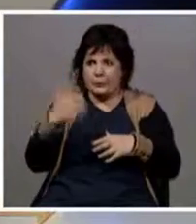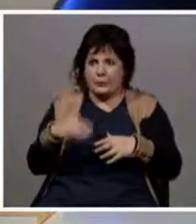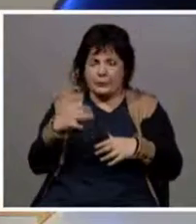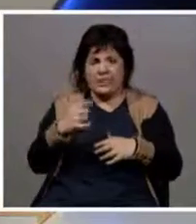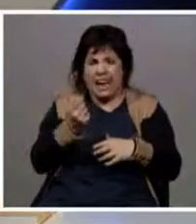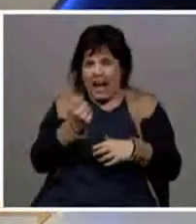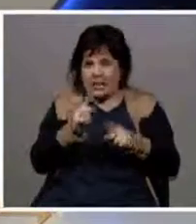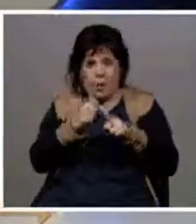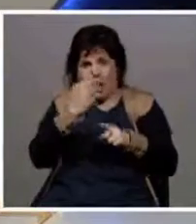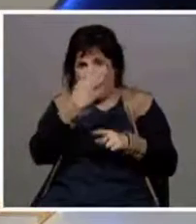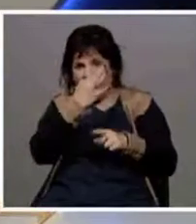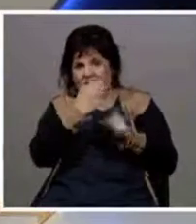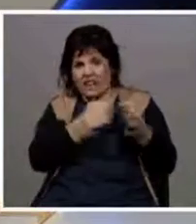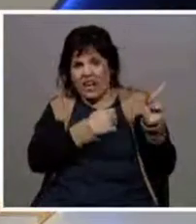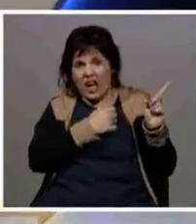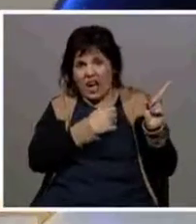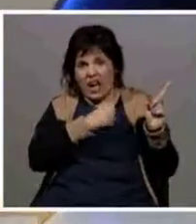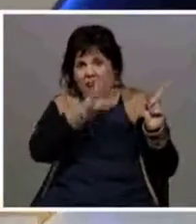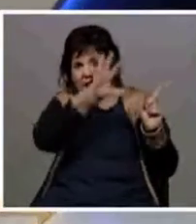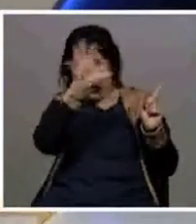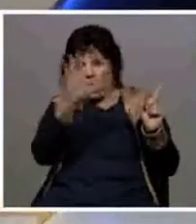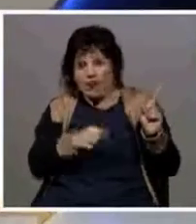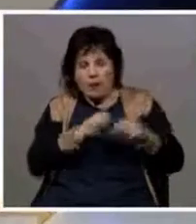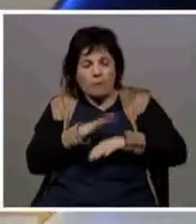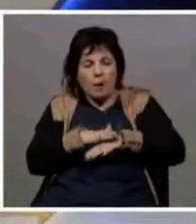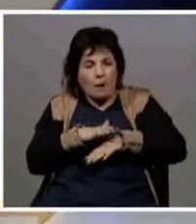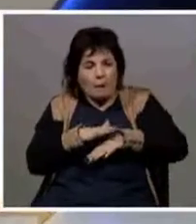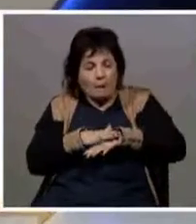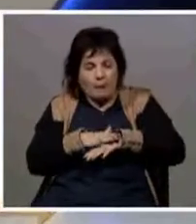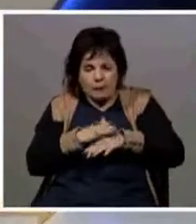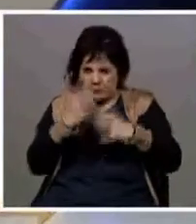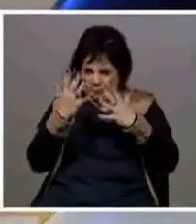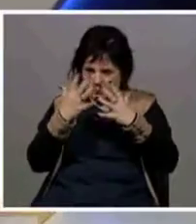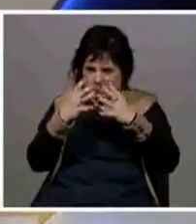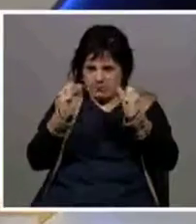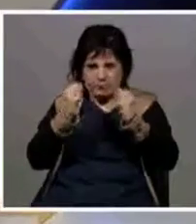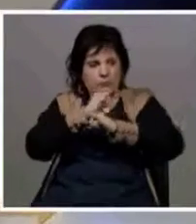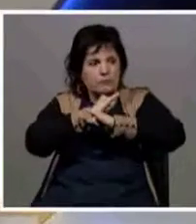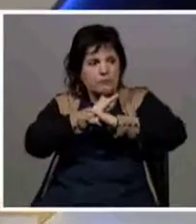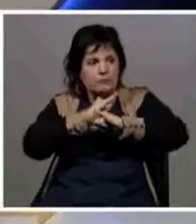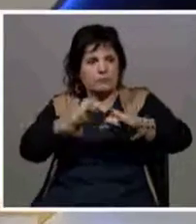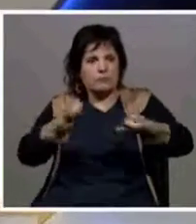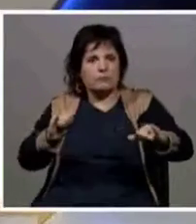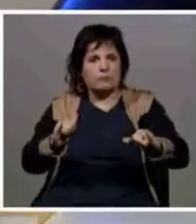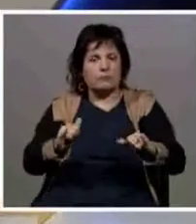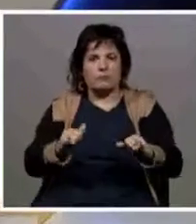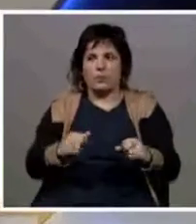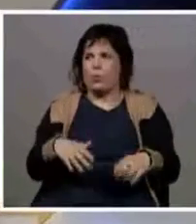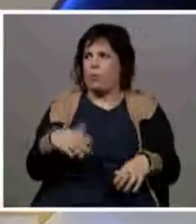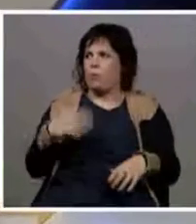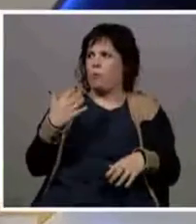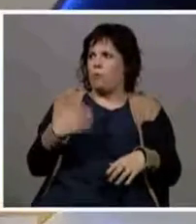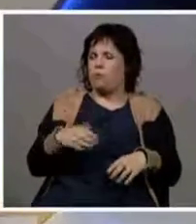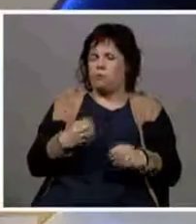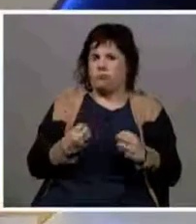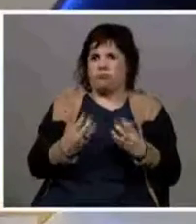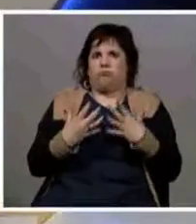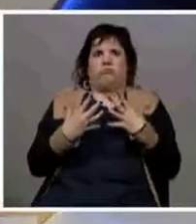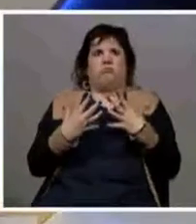áfrica de la región africana y esto generó en su momento cuando se hizo pública esta cifra como una cierta